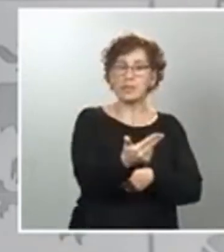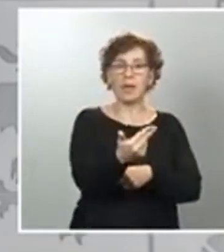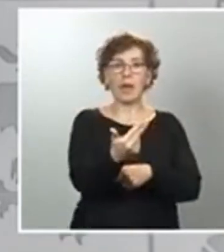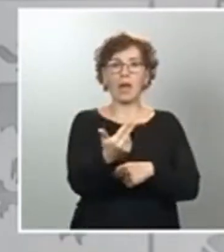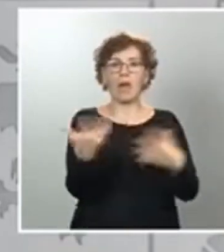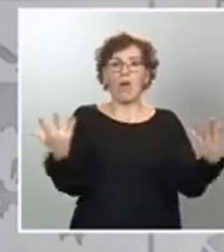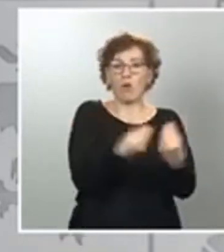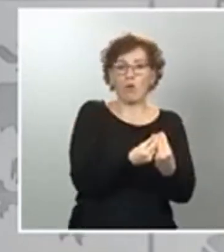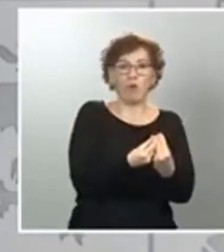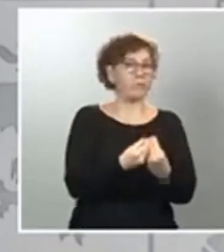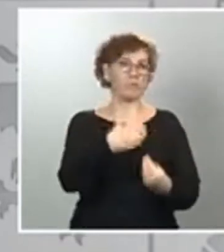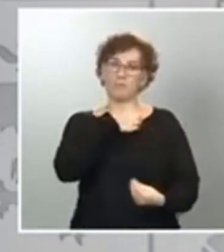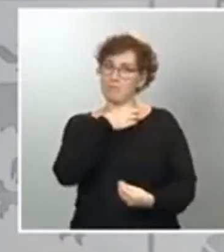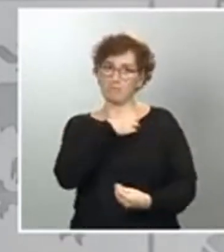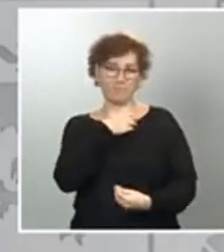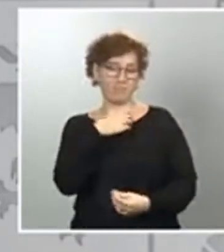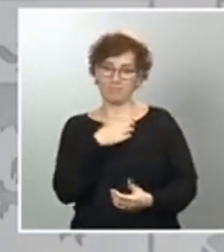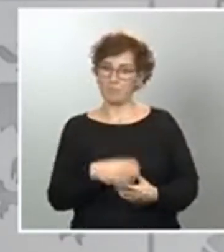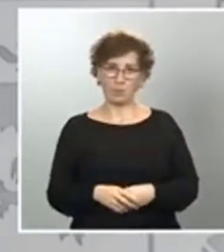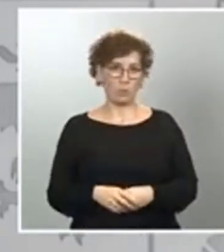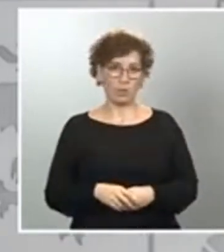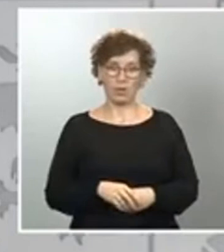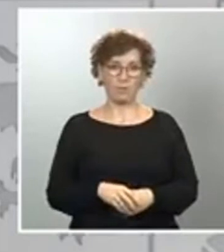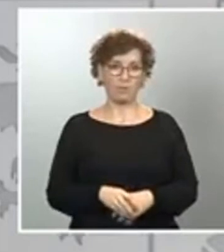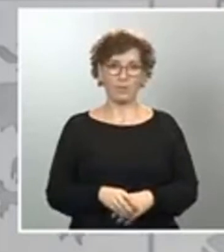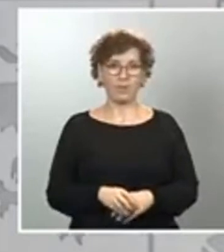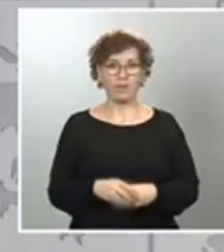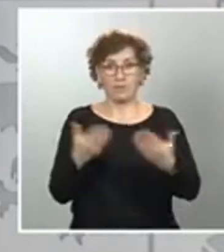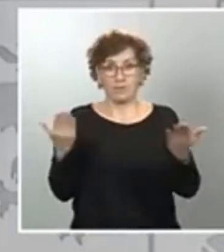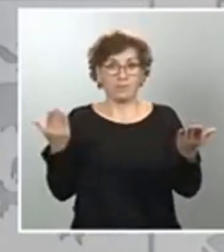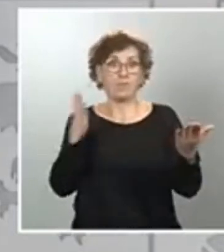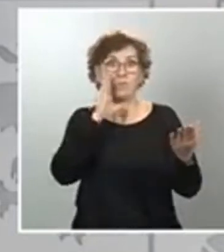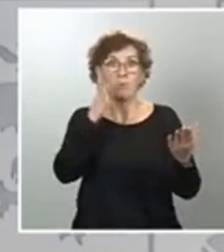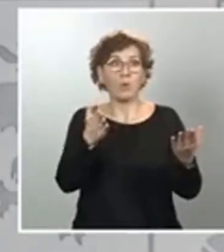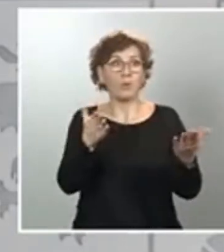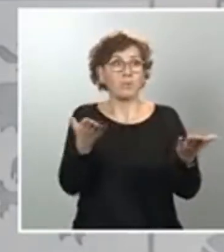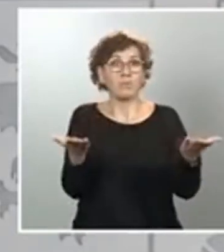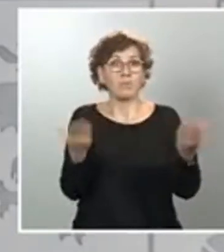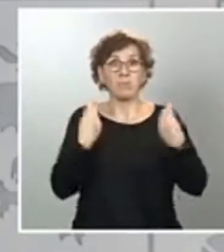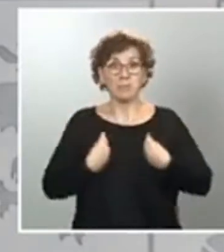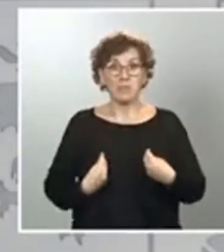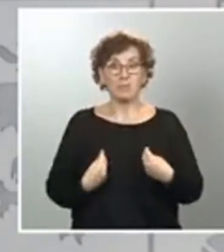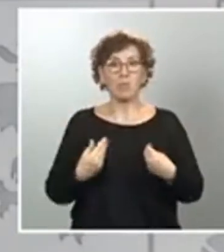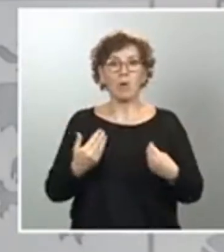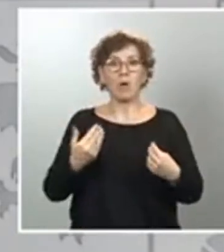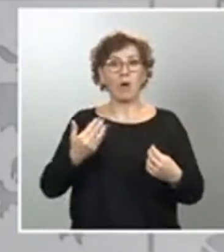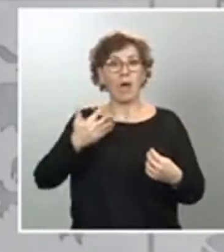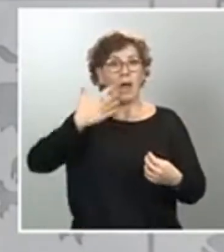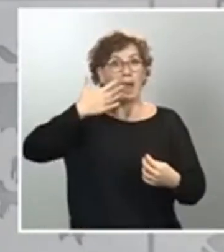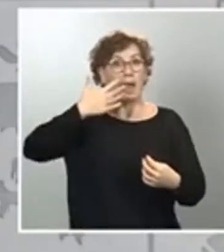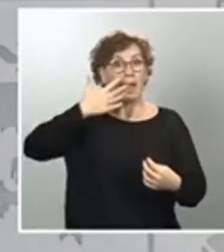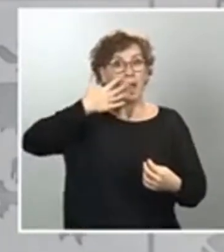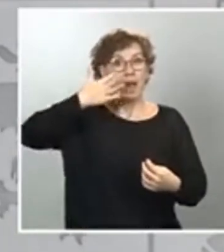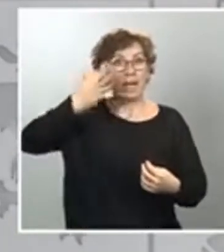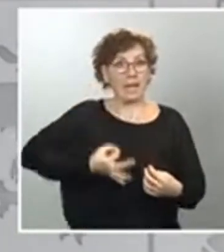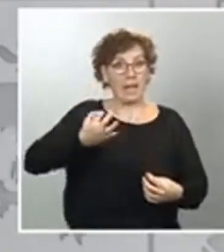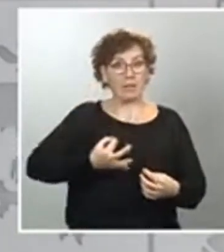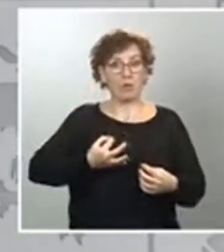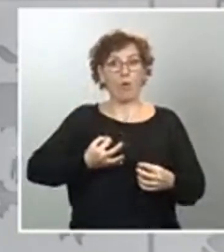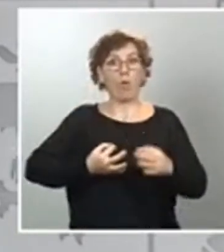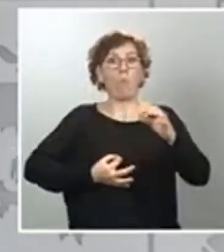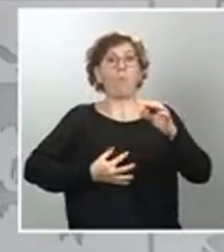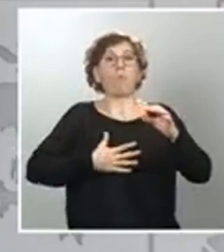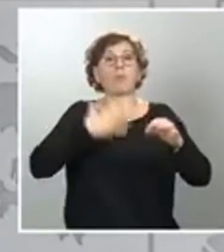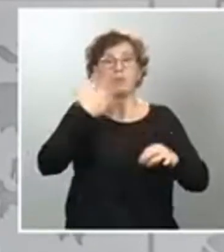provincia distinta. ¿Por qué? Porque entonces estaríamos elevando el riesgo y la probabilidad de que la contaminación se